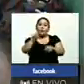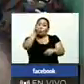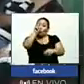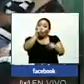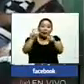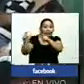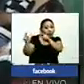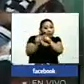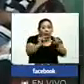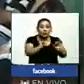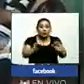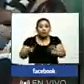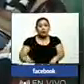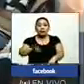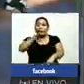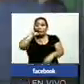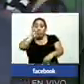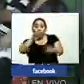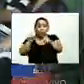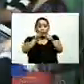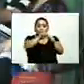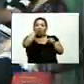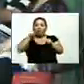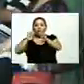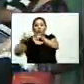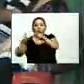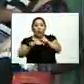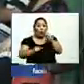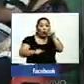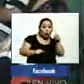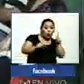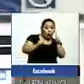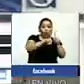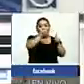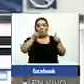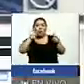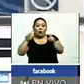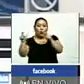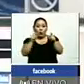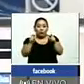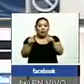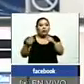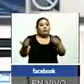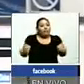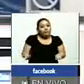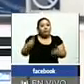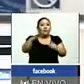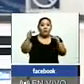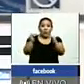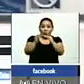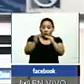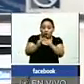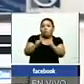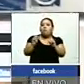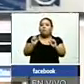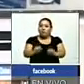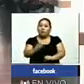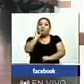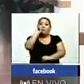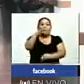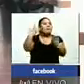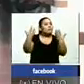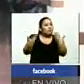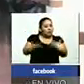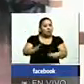un año, de 5 a 9 años y de 1 a 4 años respectivamente. Adicional a esto, cabe mencionar que ya